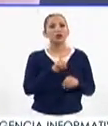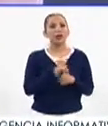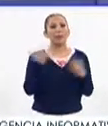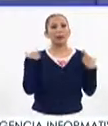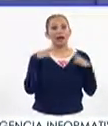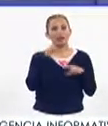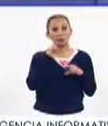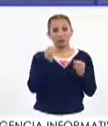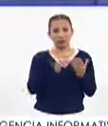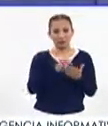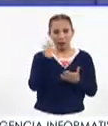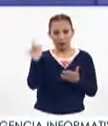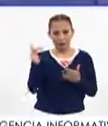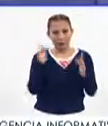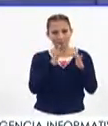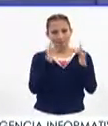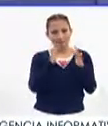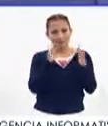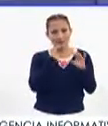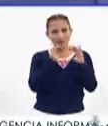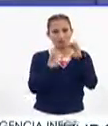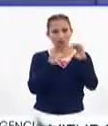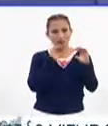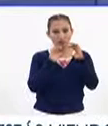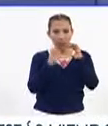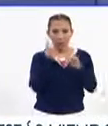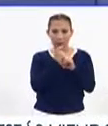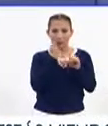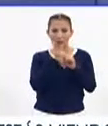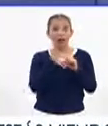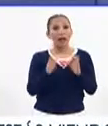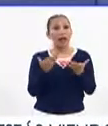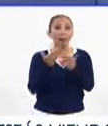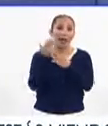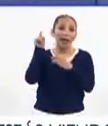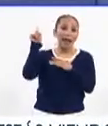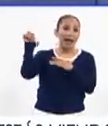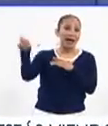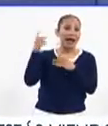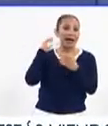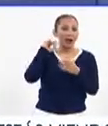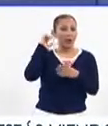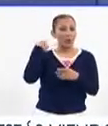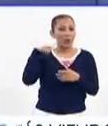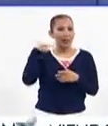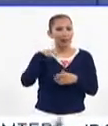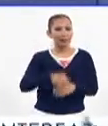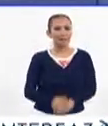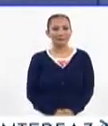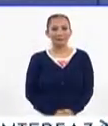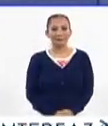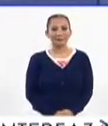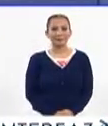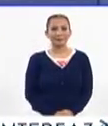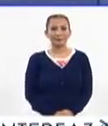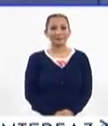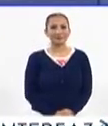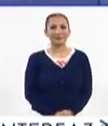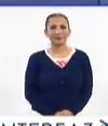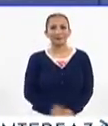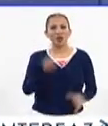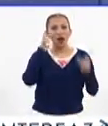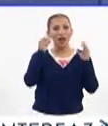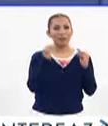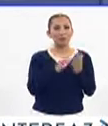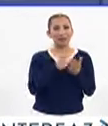días, maestra. Muchísimas gracias por tomarnos esta comunicación. Primero que nada, ¿cómo se amanece allá en Guadalajara? La perla tapatía. Hola, ¿qué